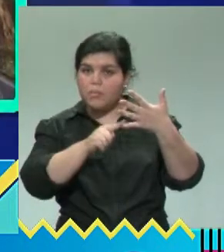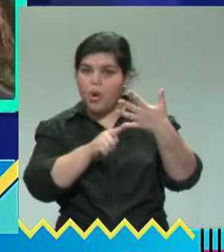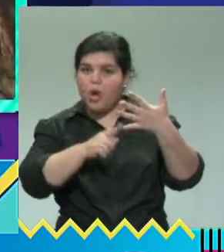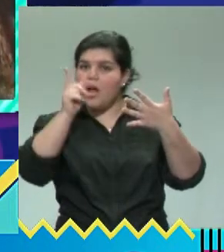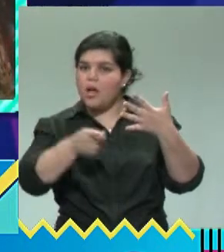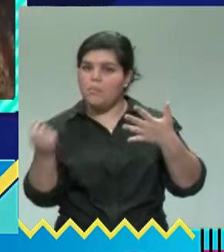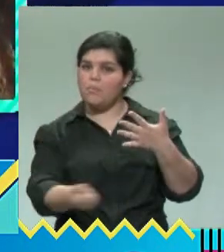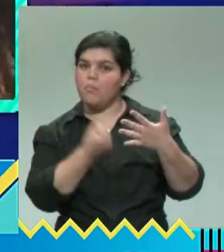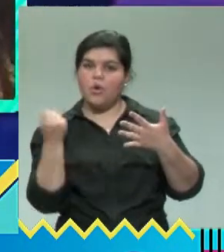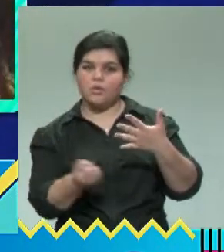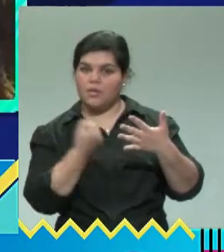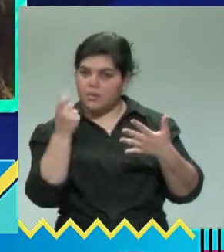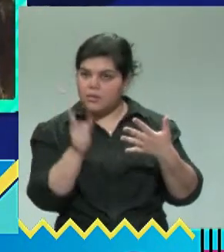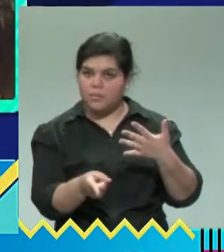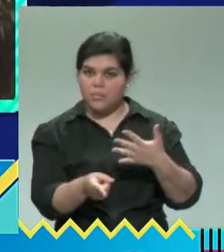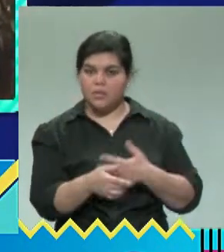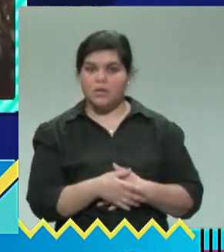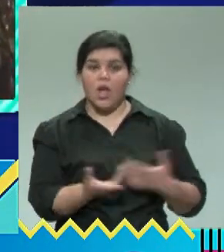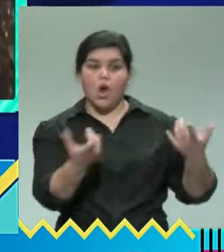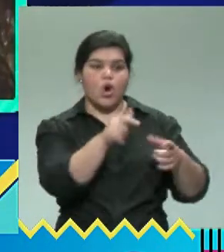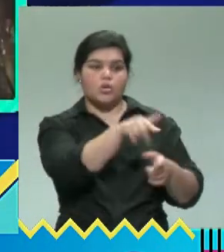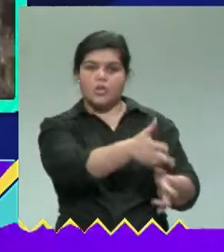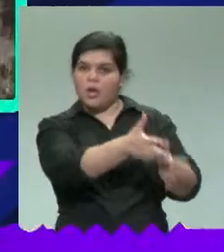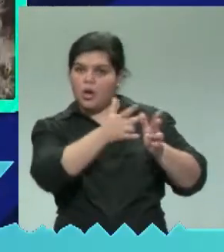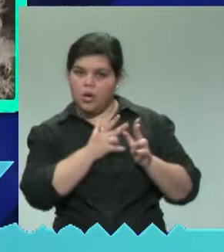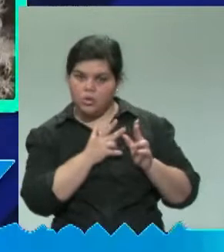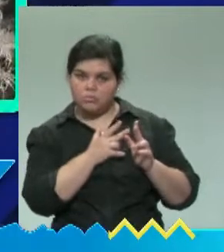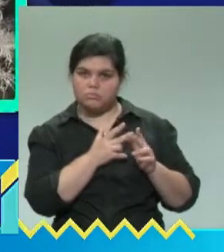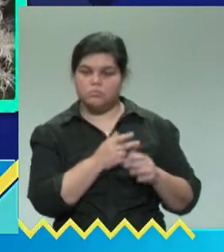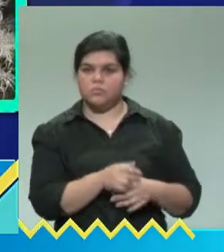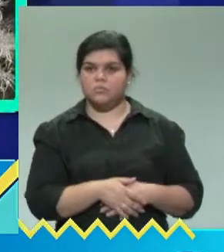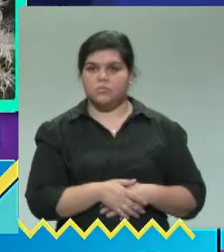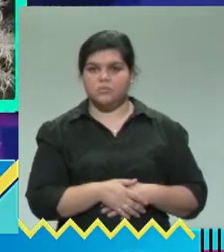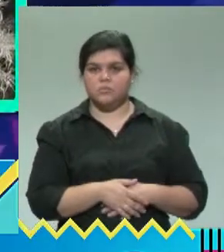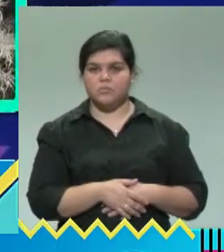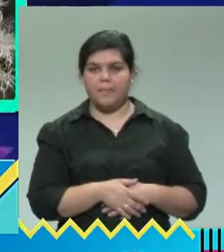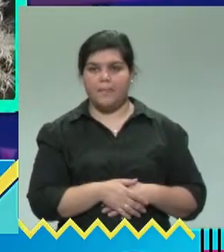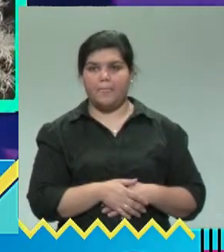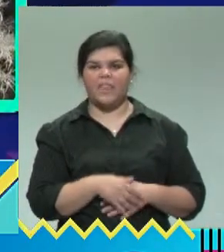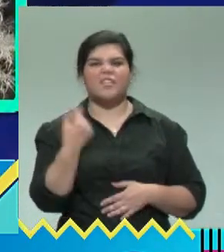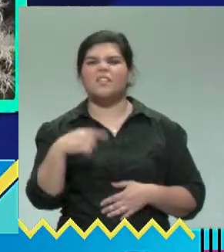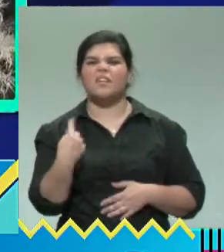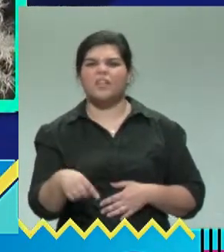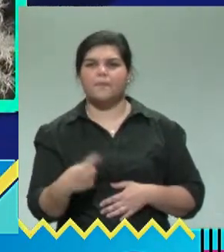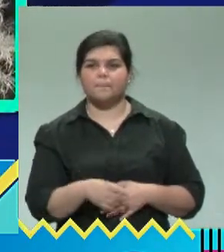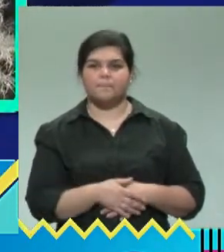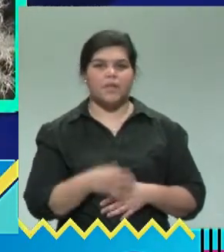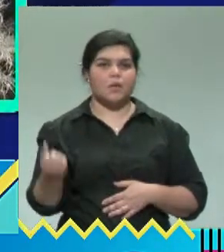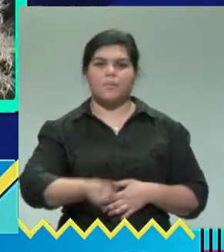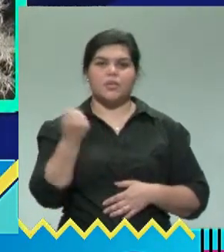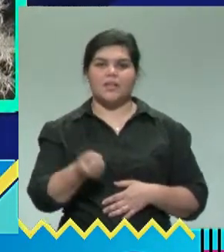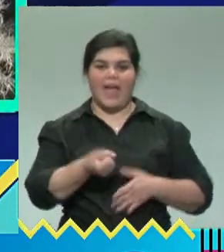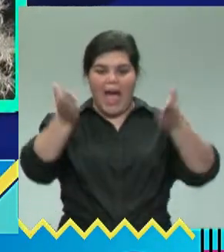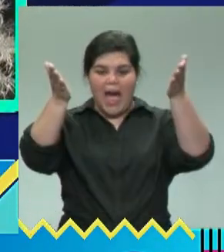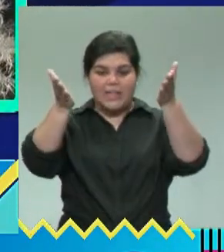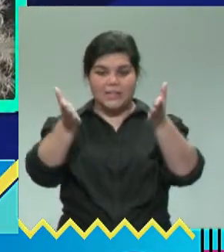gran aporte del Consejo de Carrieri, más exactamente, que es la permeabilización de las acequias.